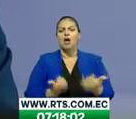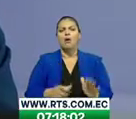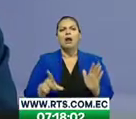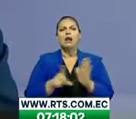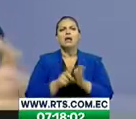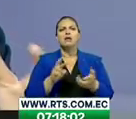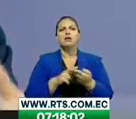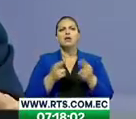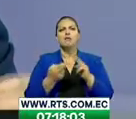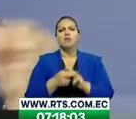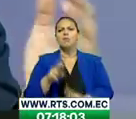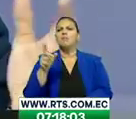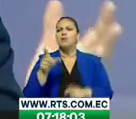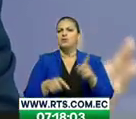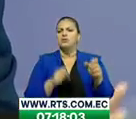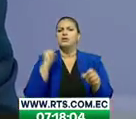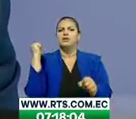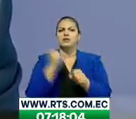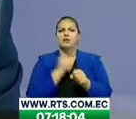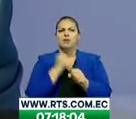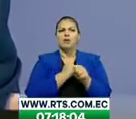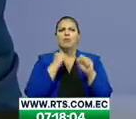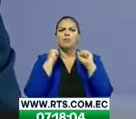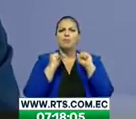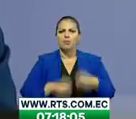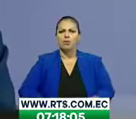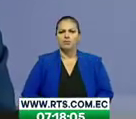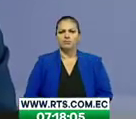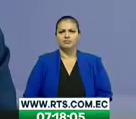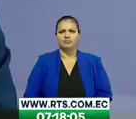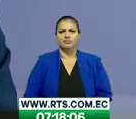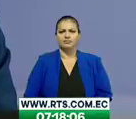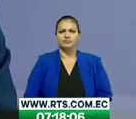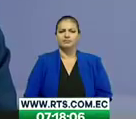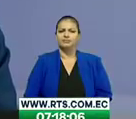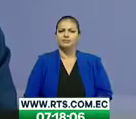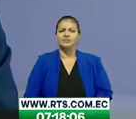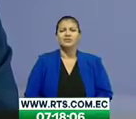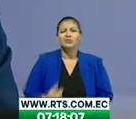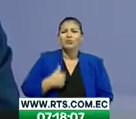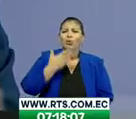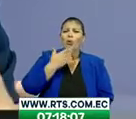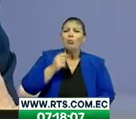pues son empleos que no tienen las condiciones ideales. Pero al final de cuentas,